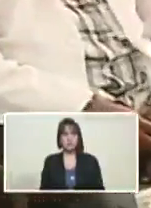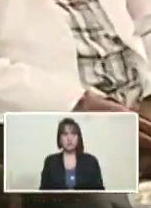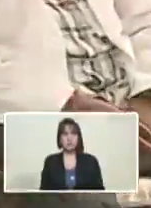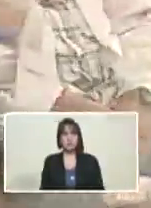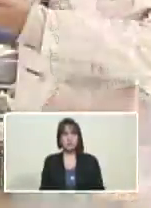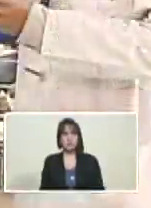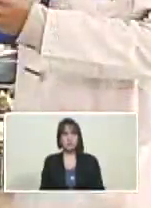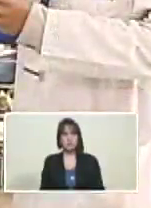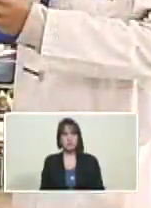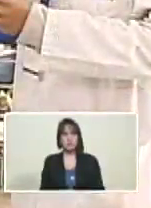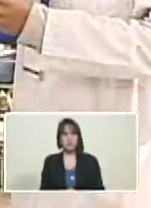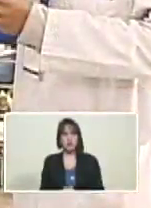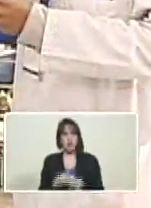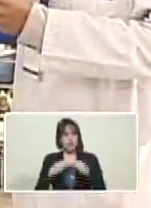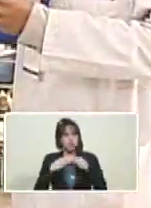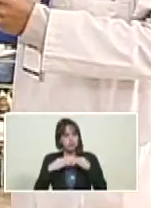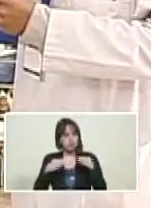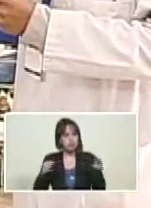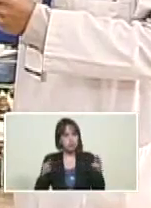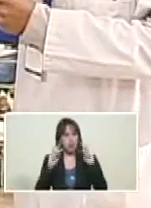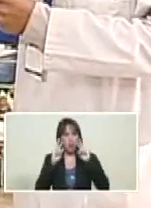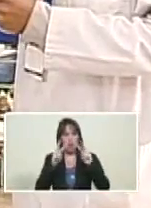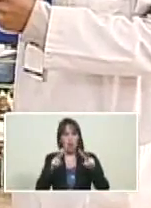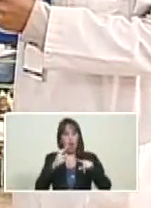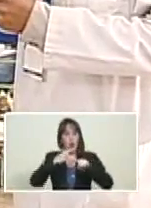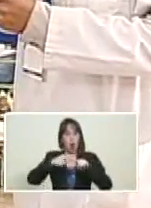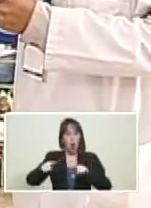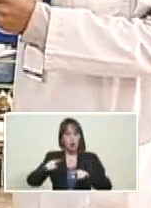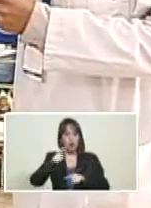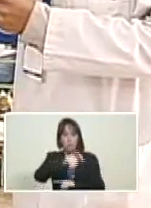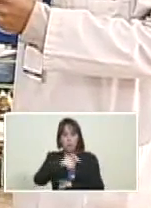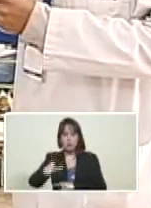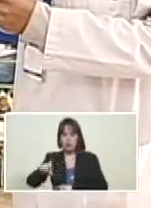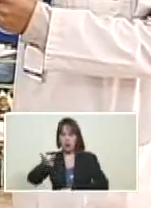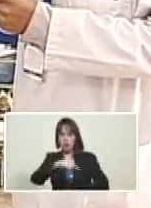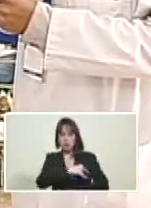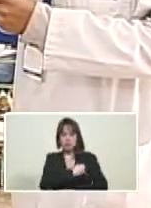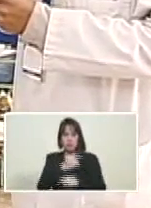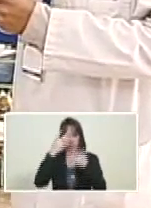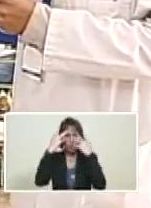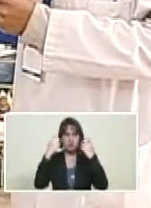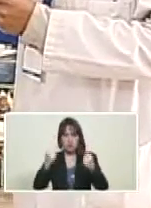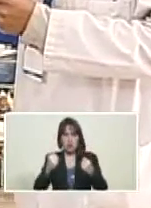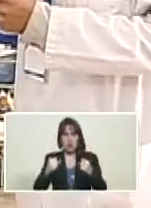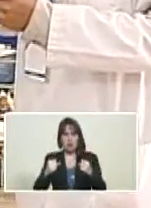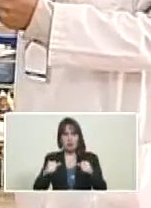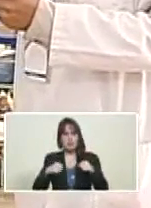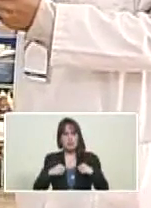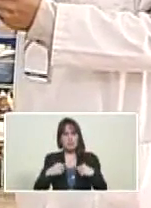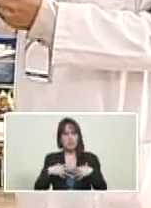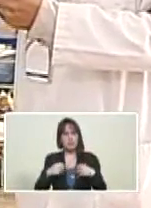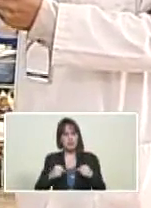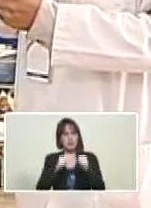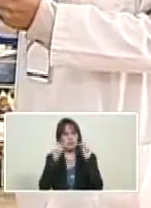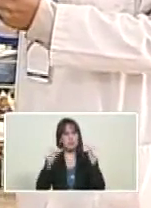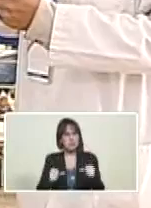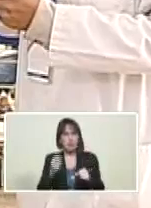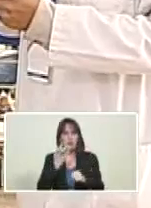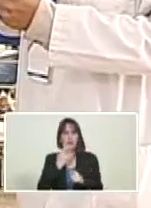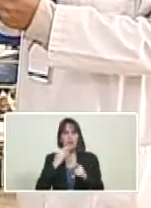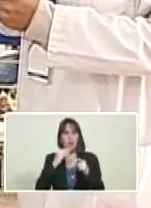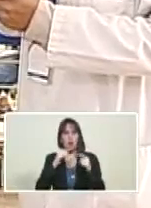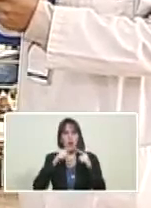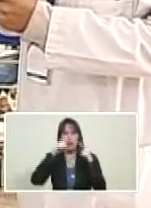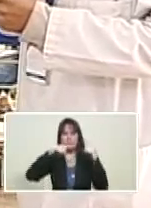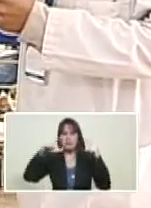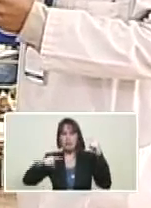Abrir el abanico de formación de otros profesionales que requieren el Sistema Público Único Nacional de Salud, por ejemplo, estadísticos en